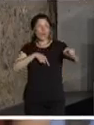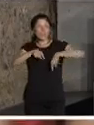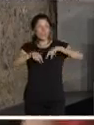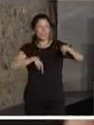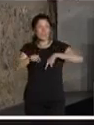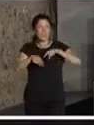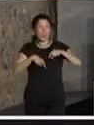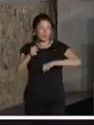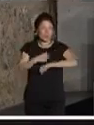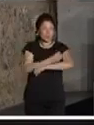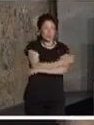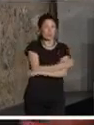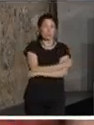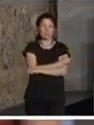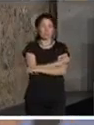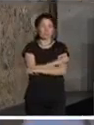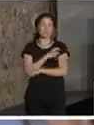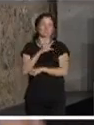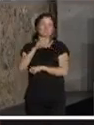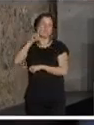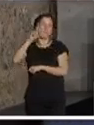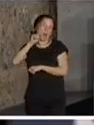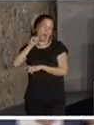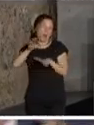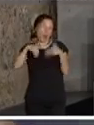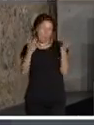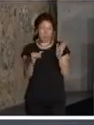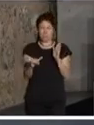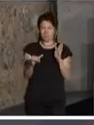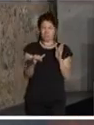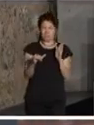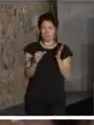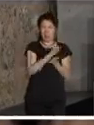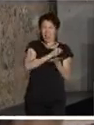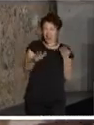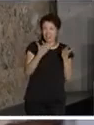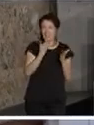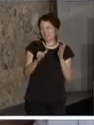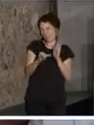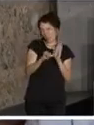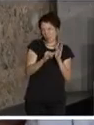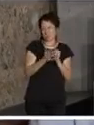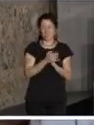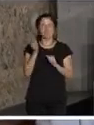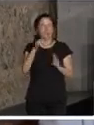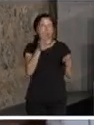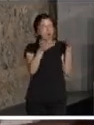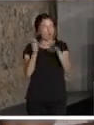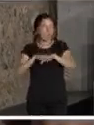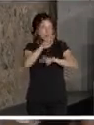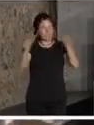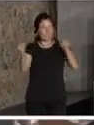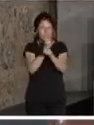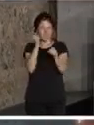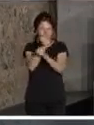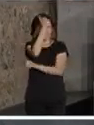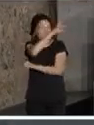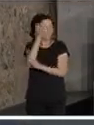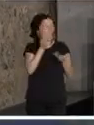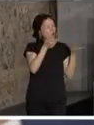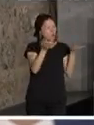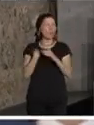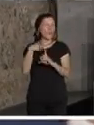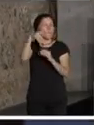transportes de ferrocarril hasta la gratuidad en los de las cercanías porque eso también es una ayuda para los trabajadores y trabajadoras